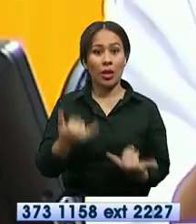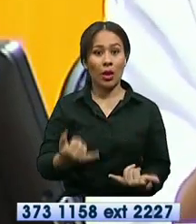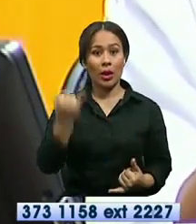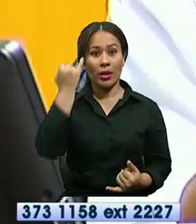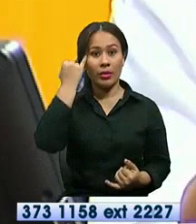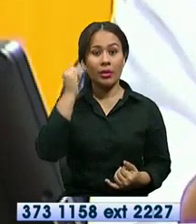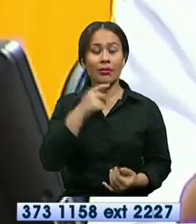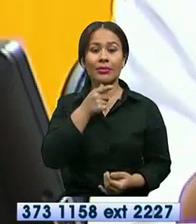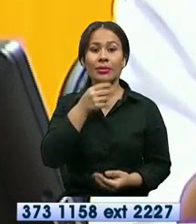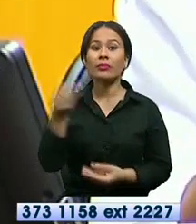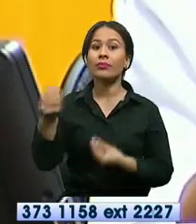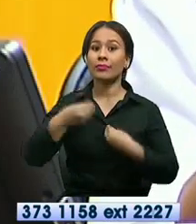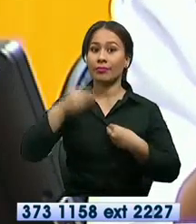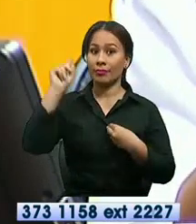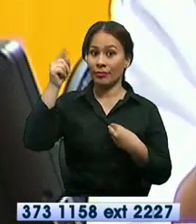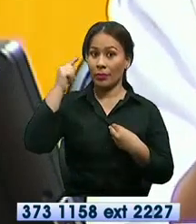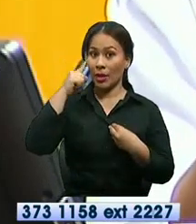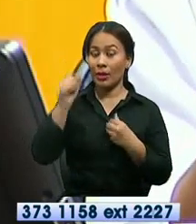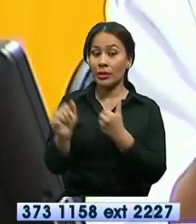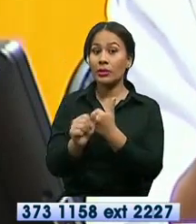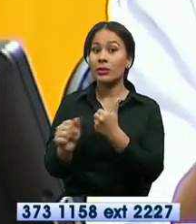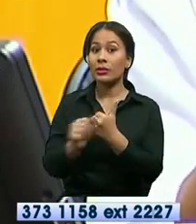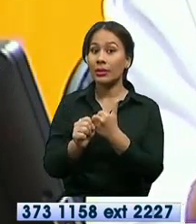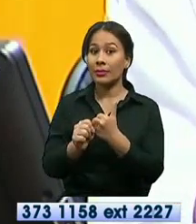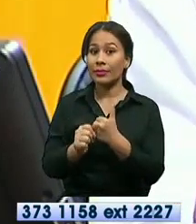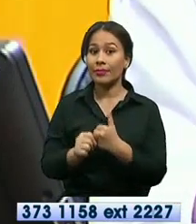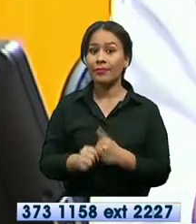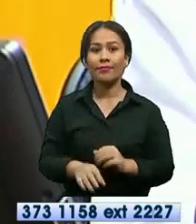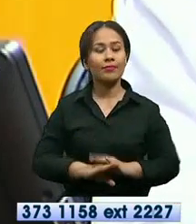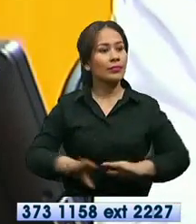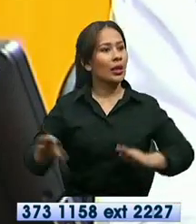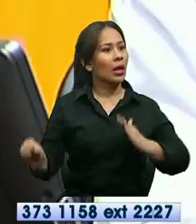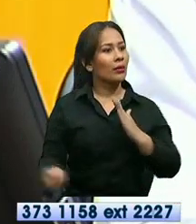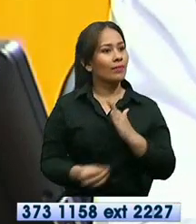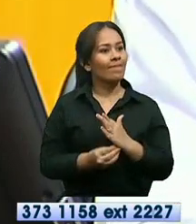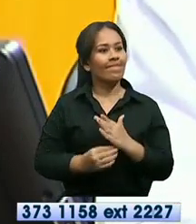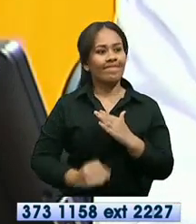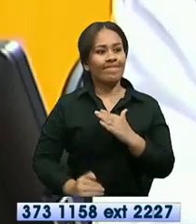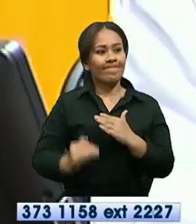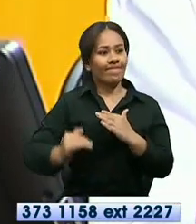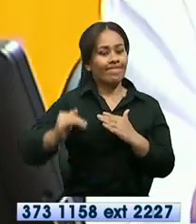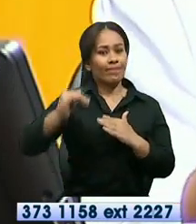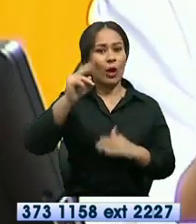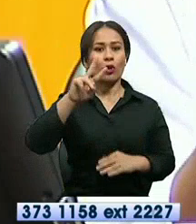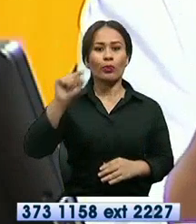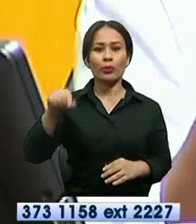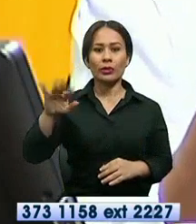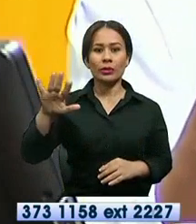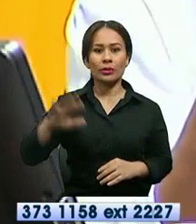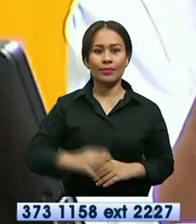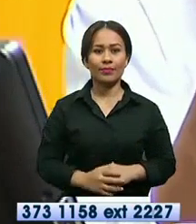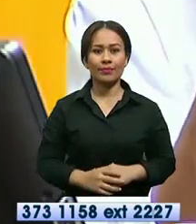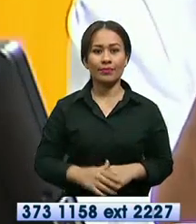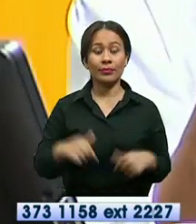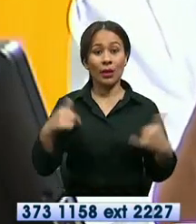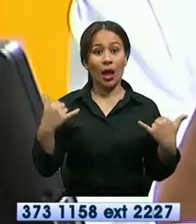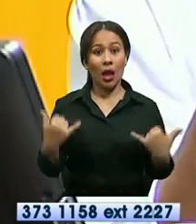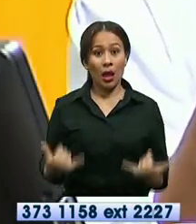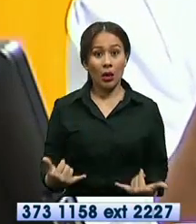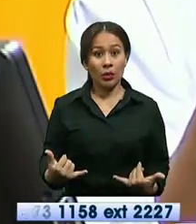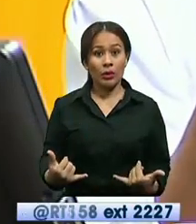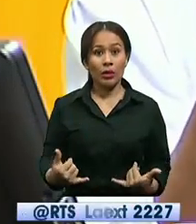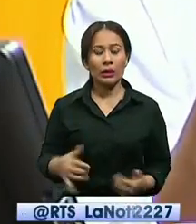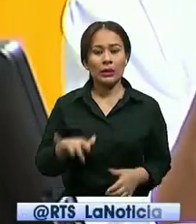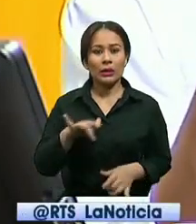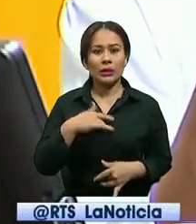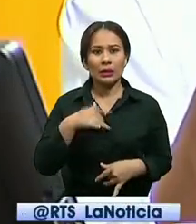la sugerencia del gobierno, porque se aproxima a la inflación esperada, 2.5%. Es decir, en estos momentos de